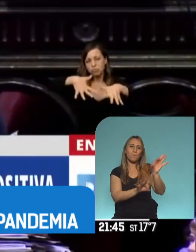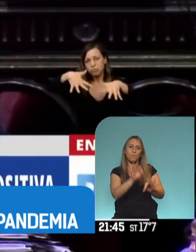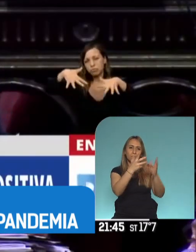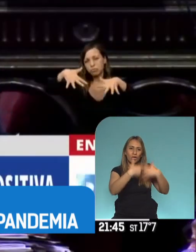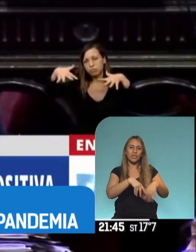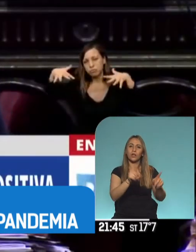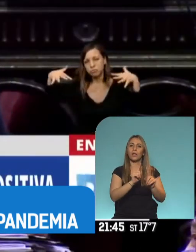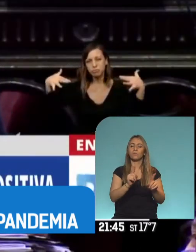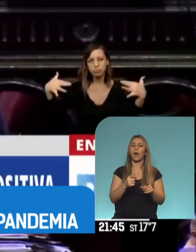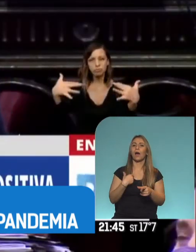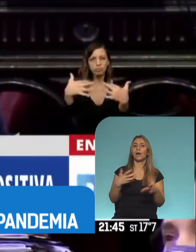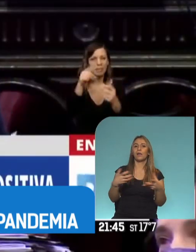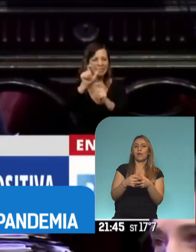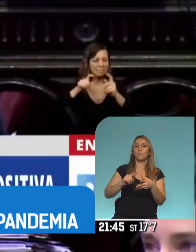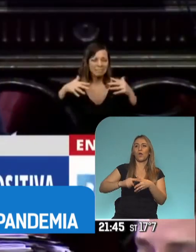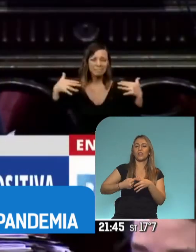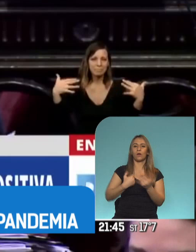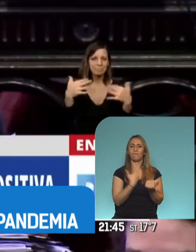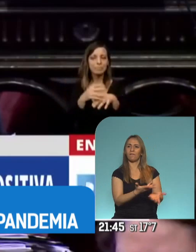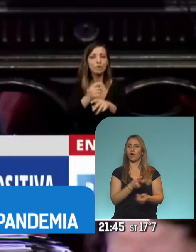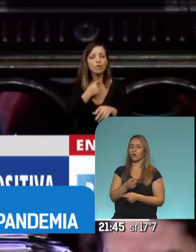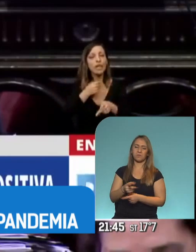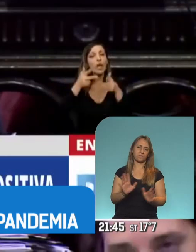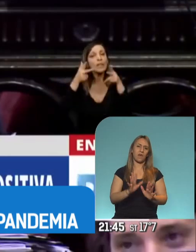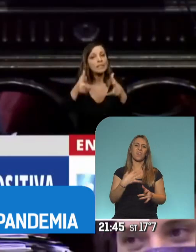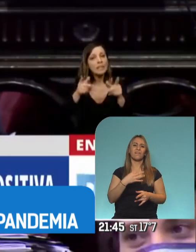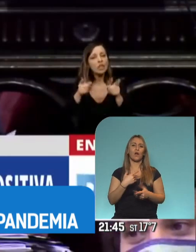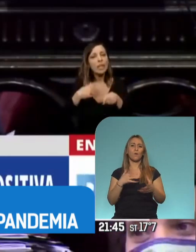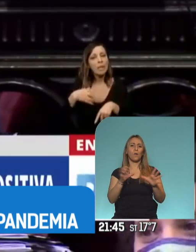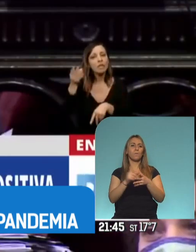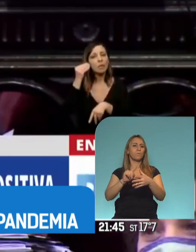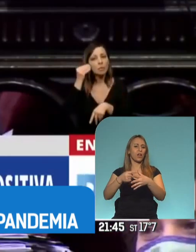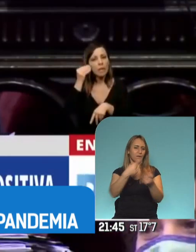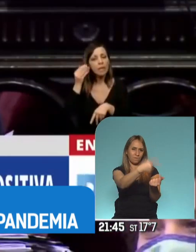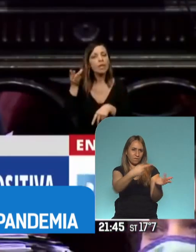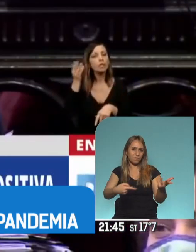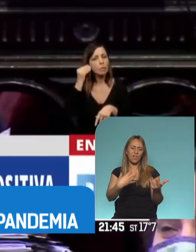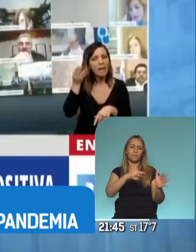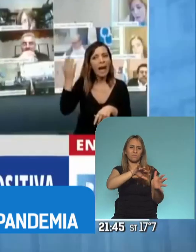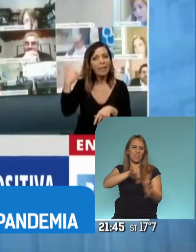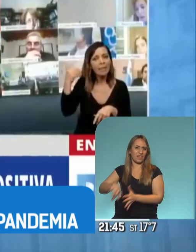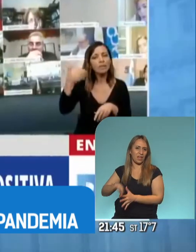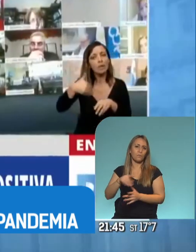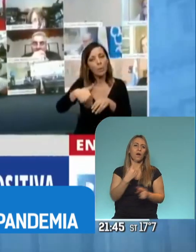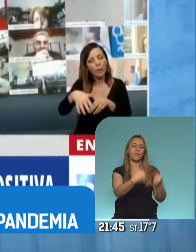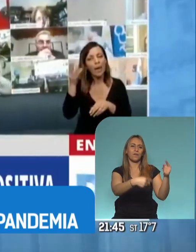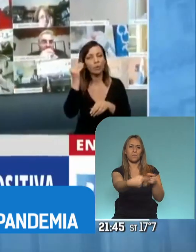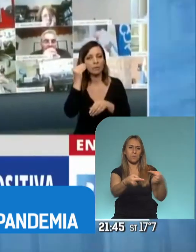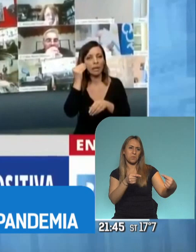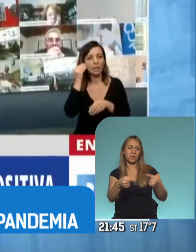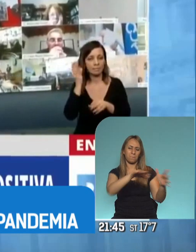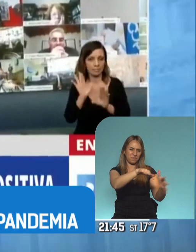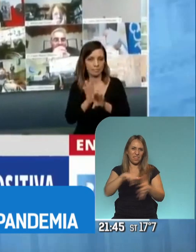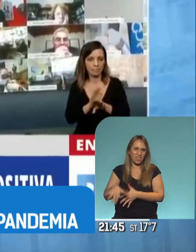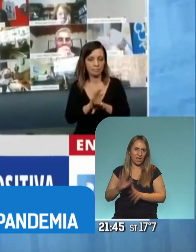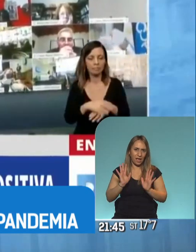partidario, sino deben tener bajar un poco las banderas partidarias, las cosas, las diferencias que podemos tener habitualmente